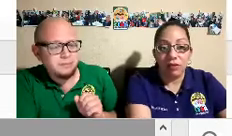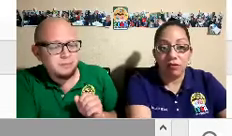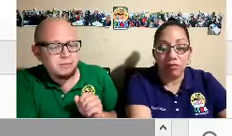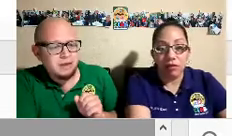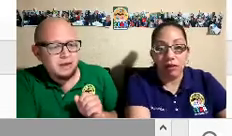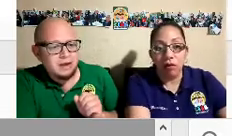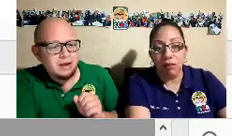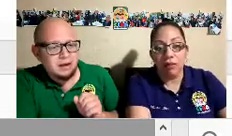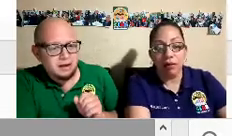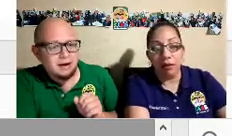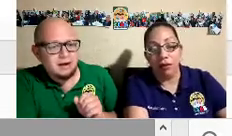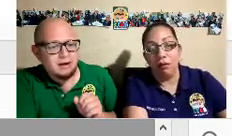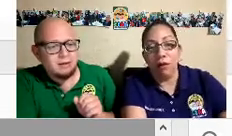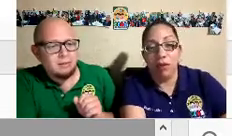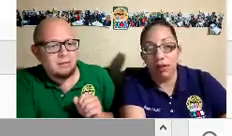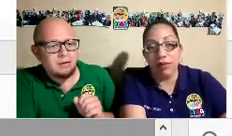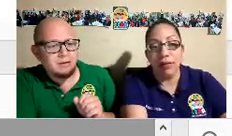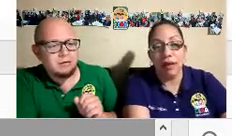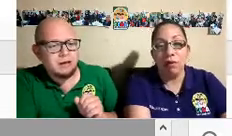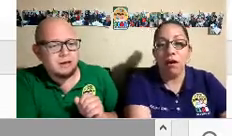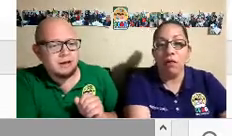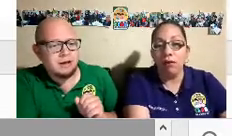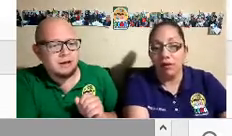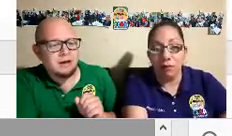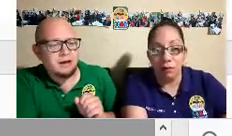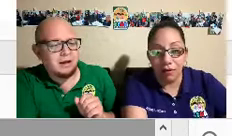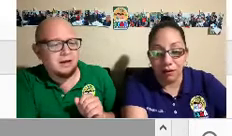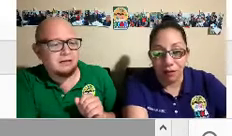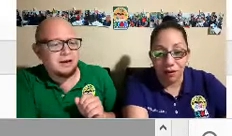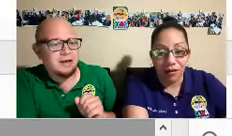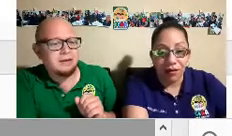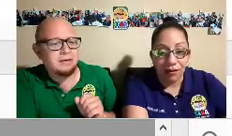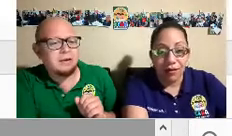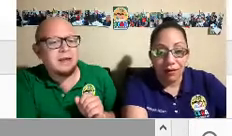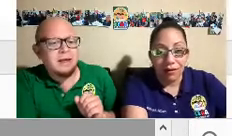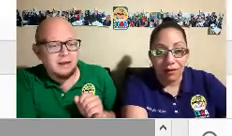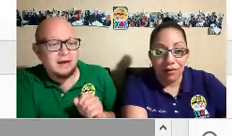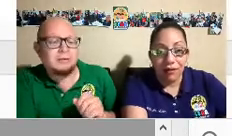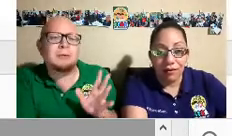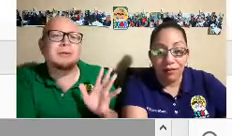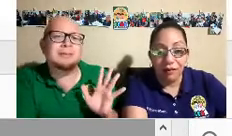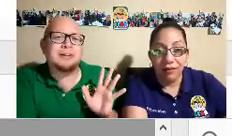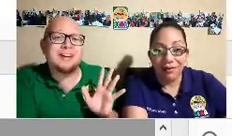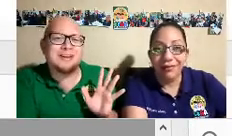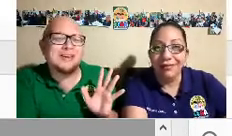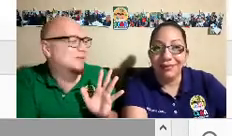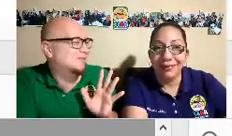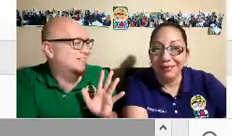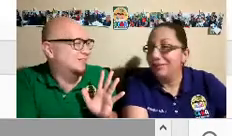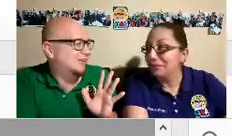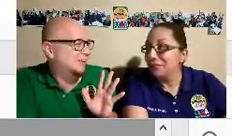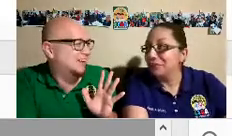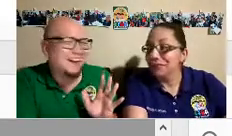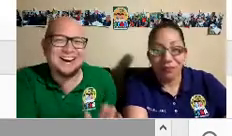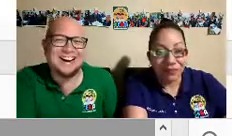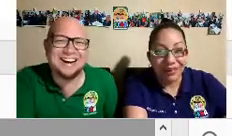mitad de los, son cinco lápices, el Ajá. número tres, ya sea Bueno, de arriba sería... abajo o de abajo arriba. Excelente, miren, ya son preguntas que se pueden hacer los niños, ¿no?